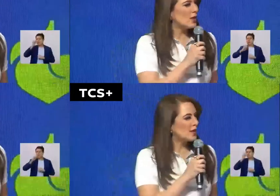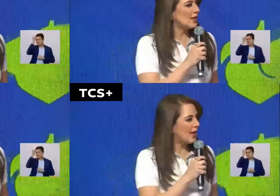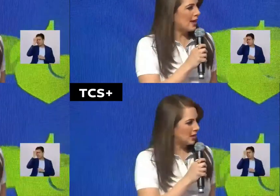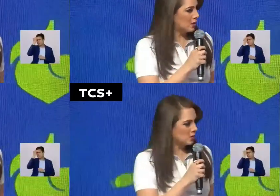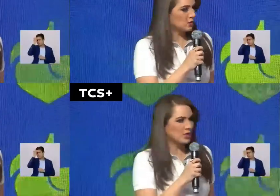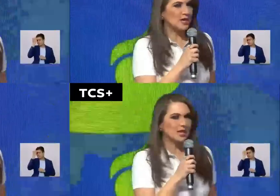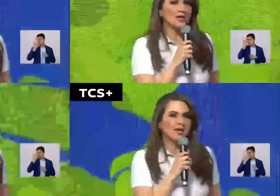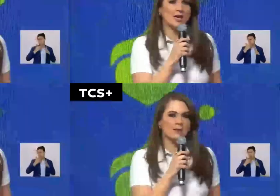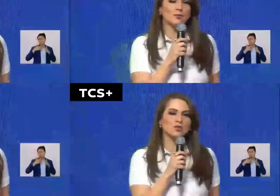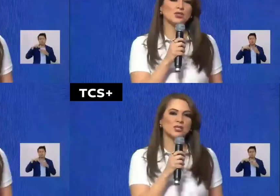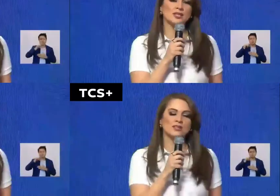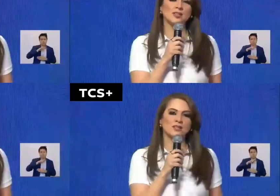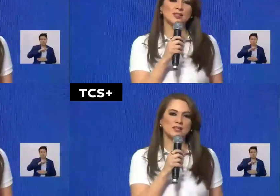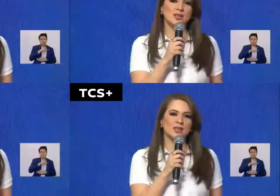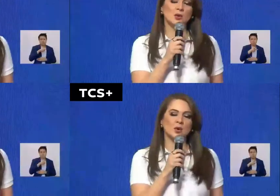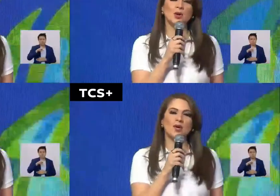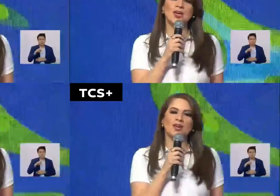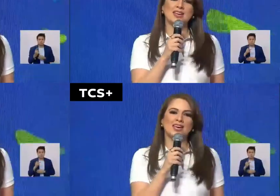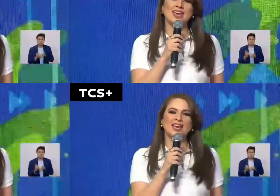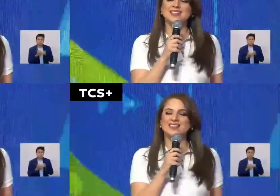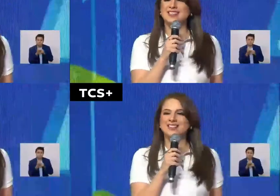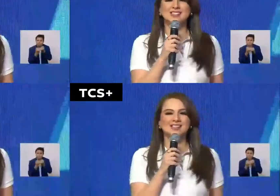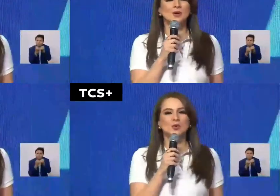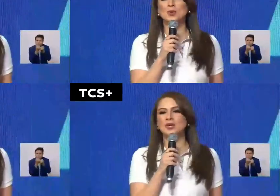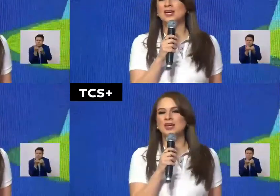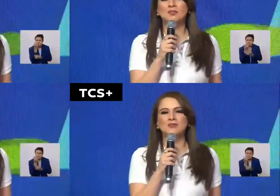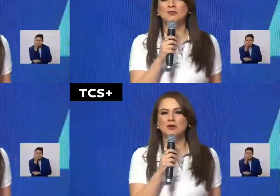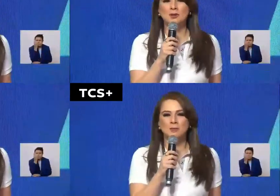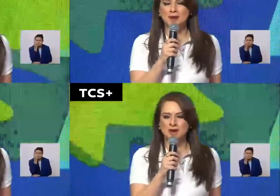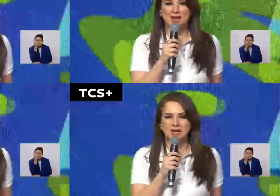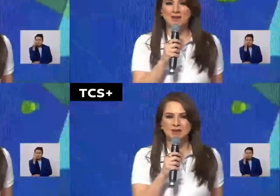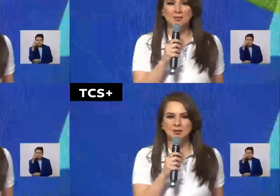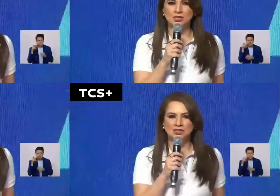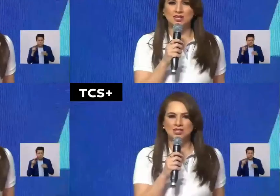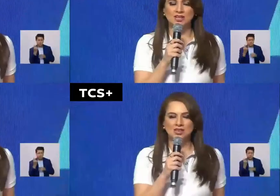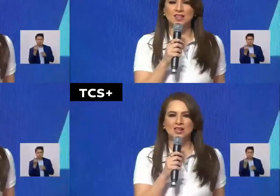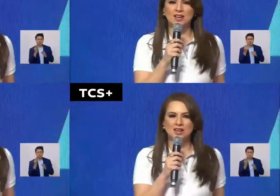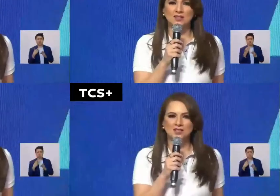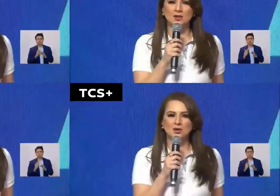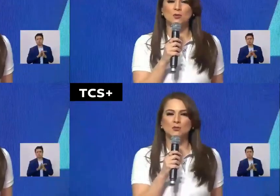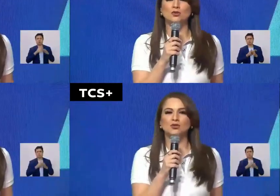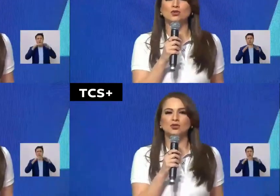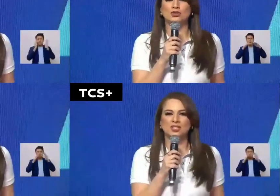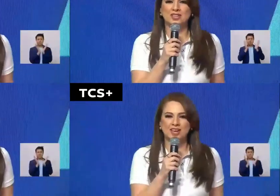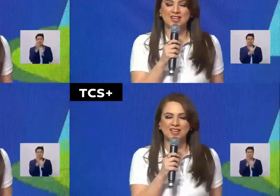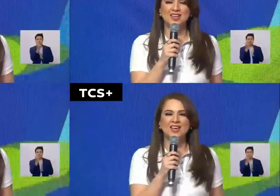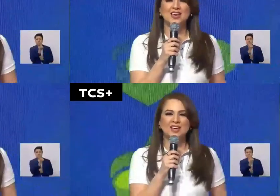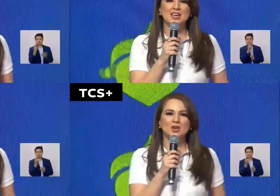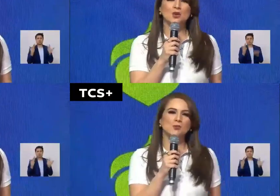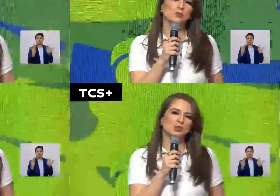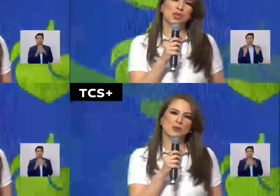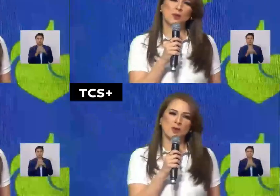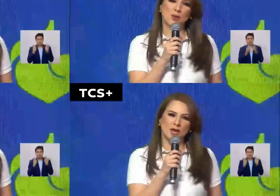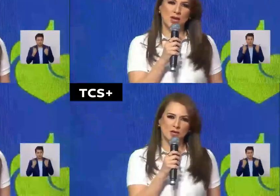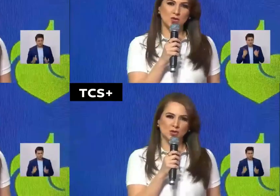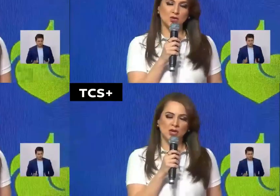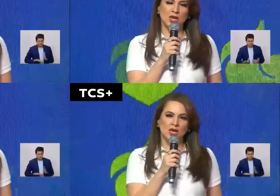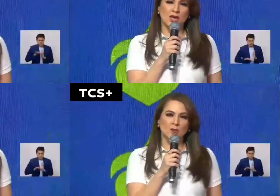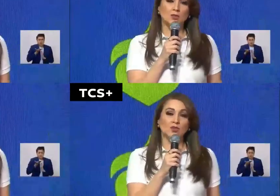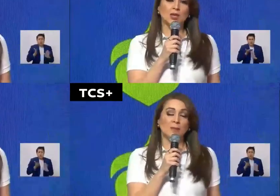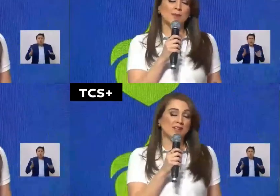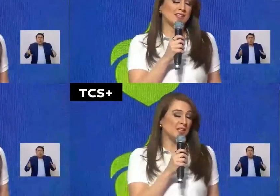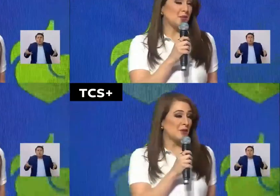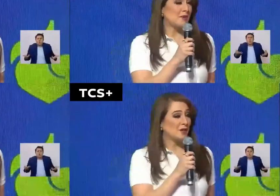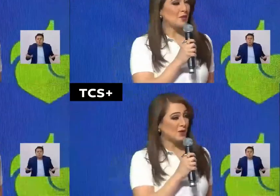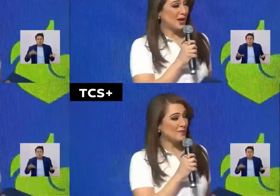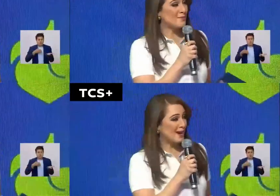más solidarios, en el que hemos entendido que esta es la única forma en la que vamos a salir adelante como sociedad y como salvadoreños.